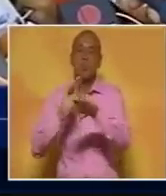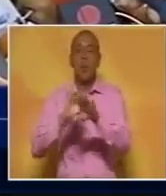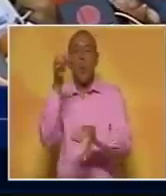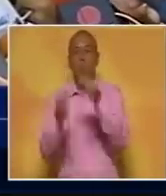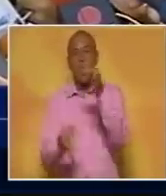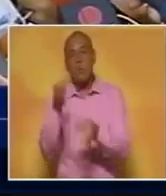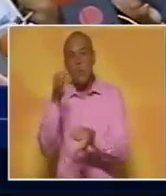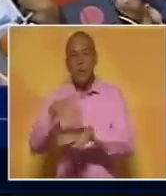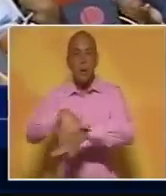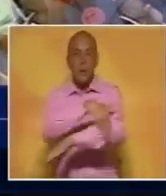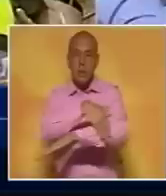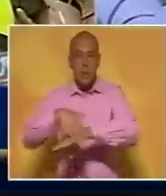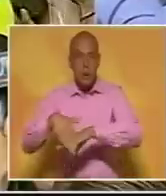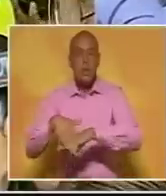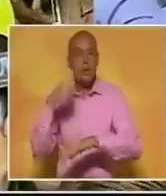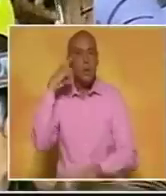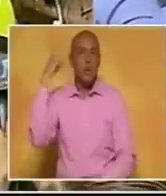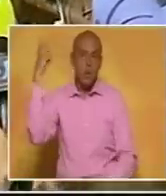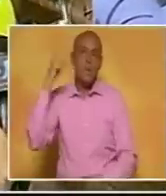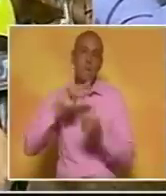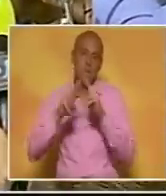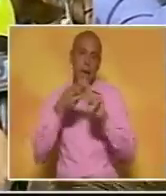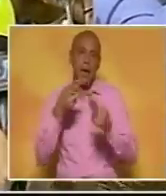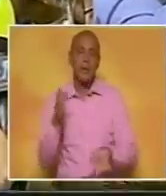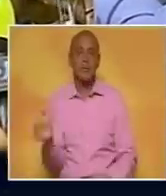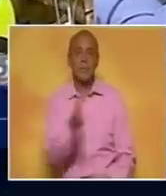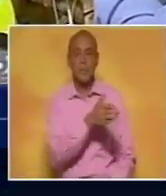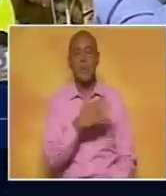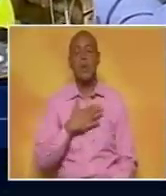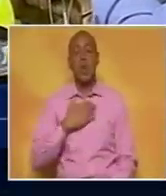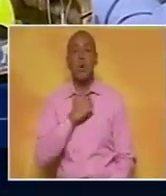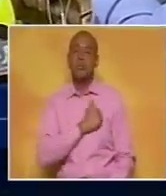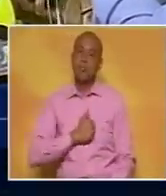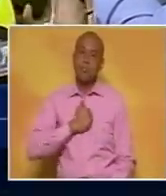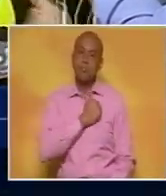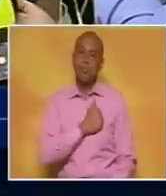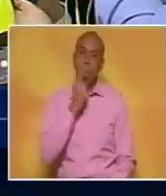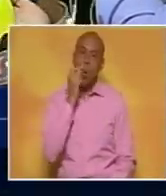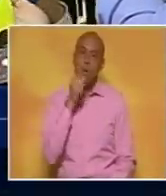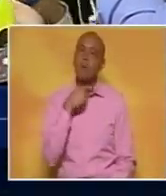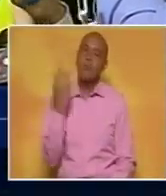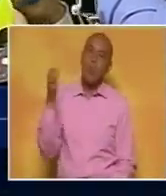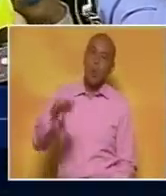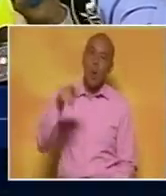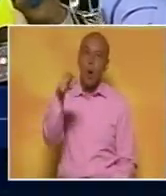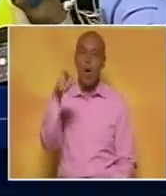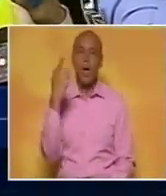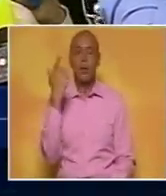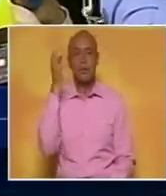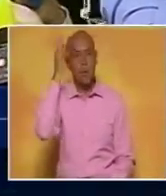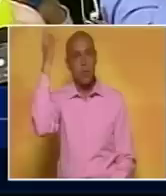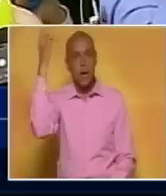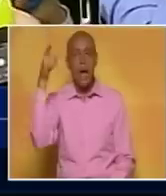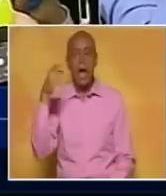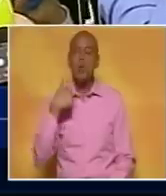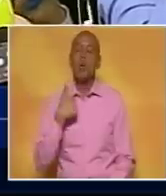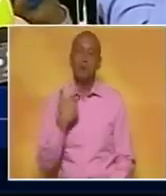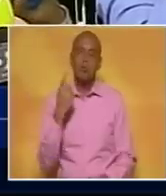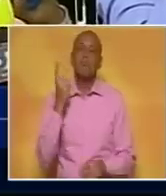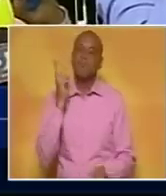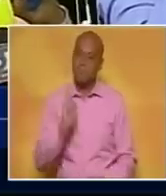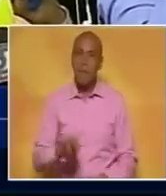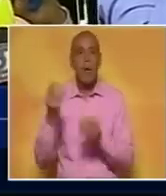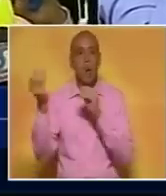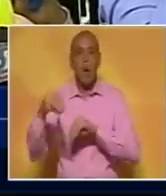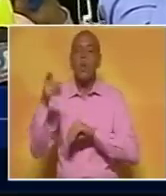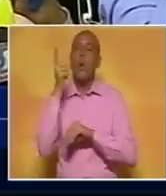esa normalidad que añora nuestro país. Lamentamos mucho la muerte del concejal Albán y estamos completamente de acuerdo con que se haya puesto